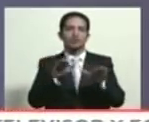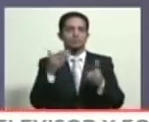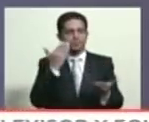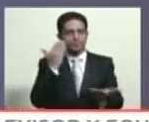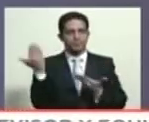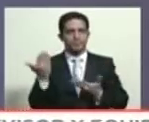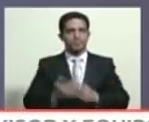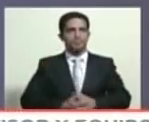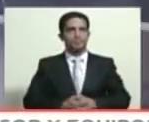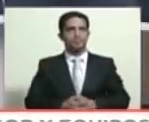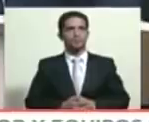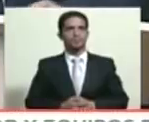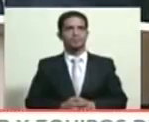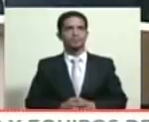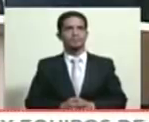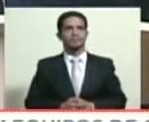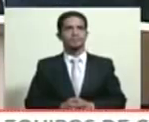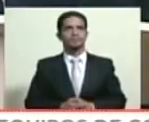Rodríguez. Adelante.